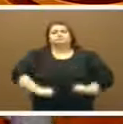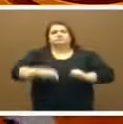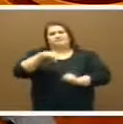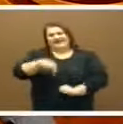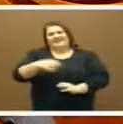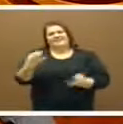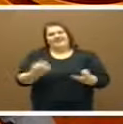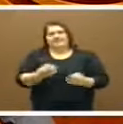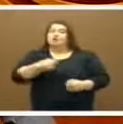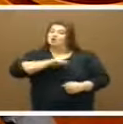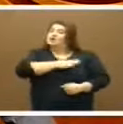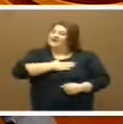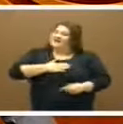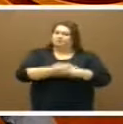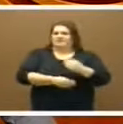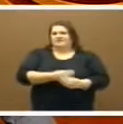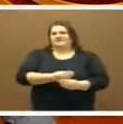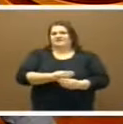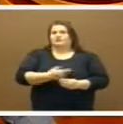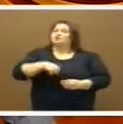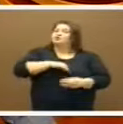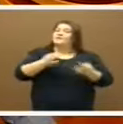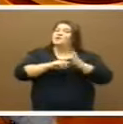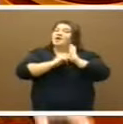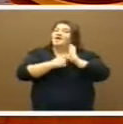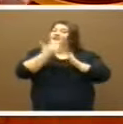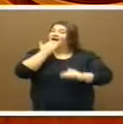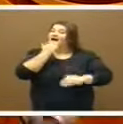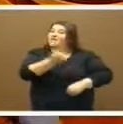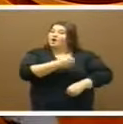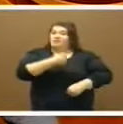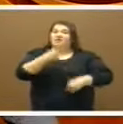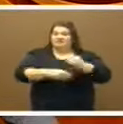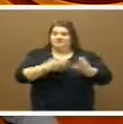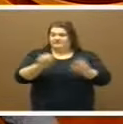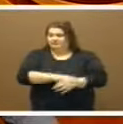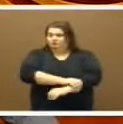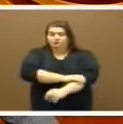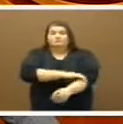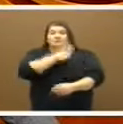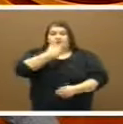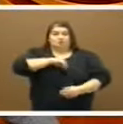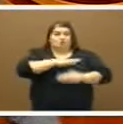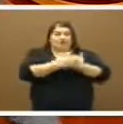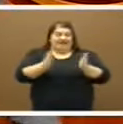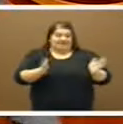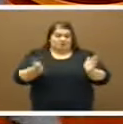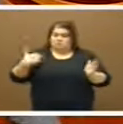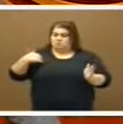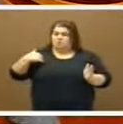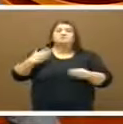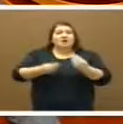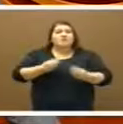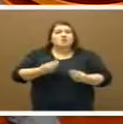Eso es lo que pretendemos hacer y lo que queríamos hacer con la ley de cajas. Precisamente esto se hizo en la anterior legislatura con el Gobierno